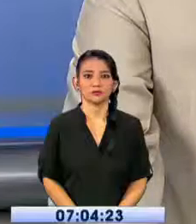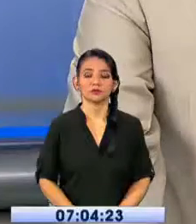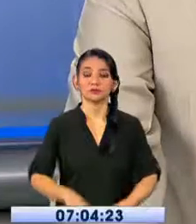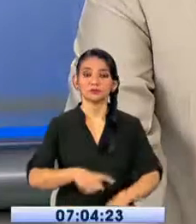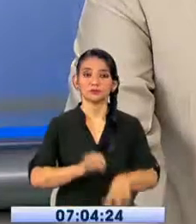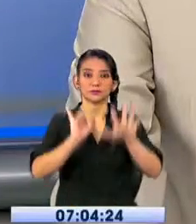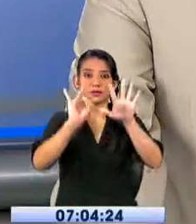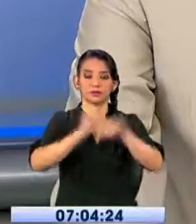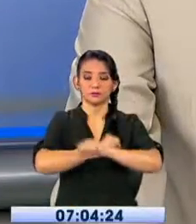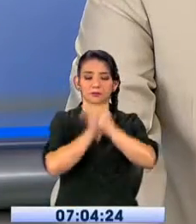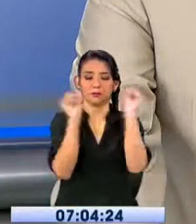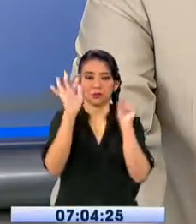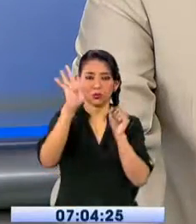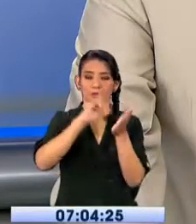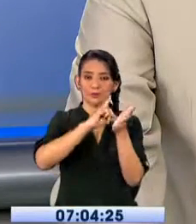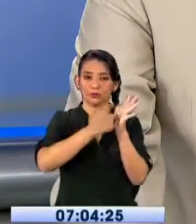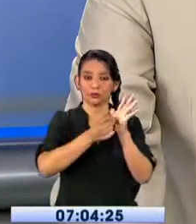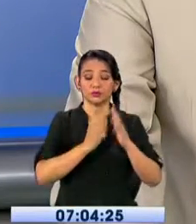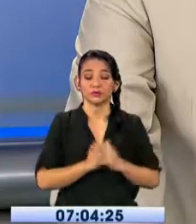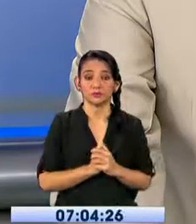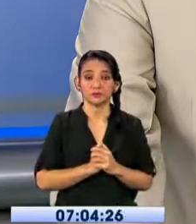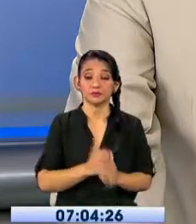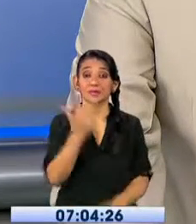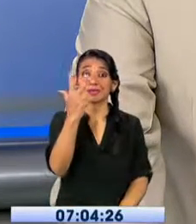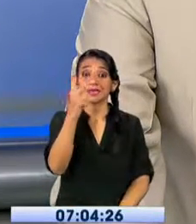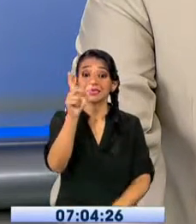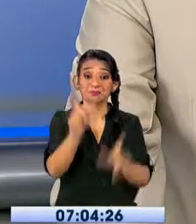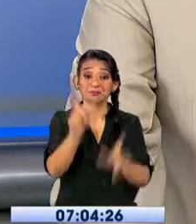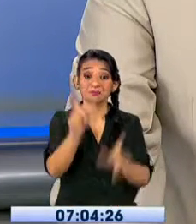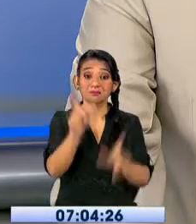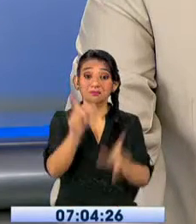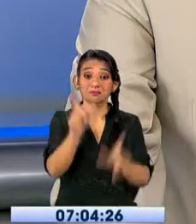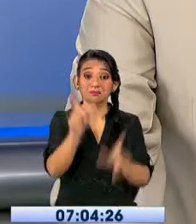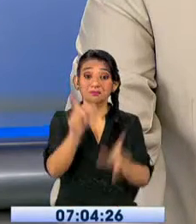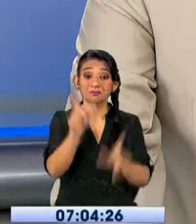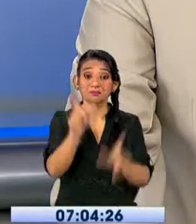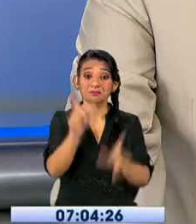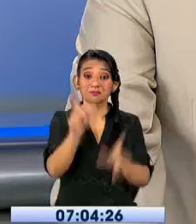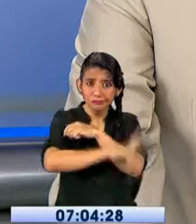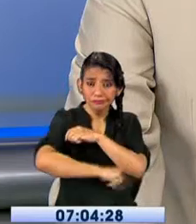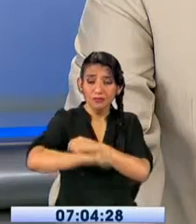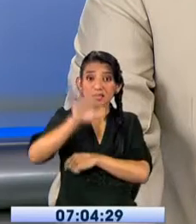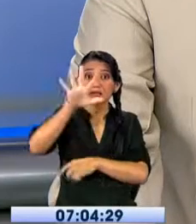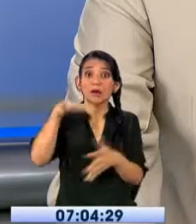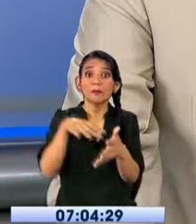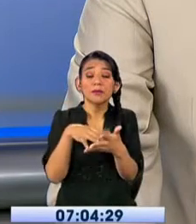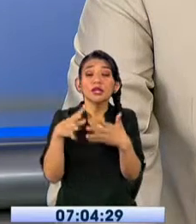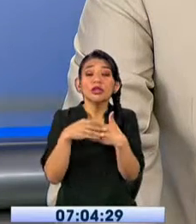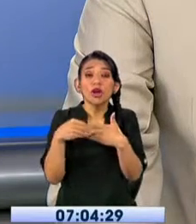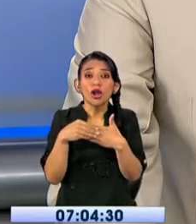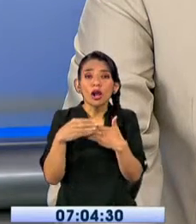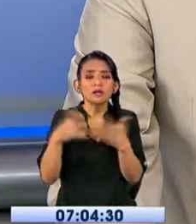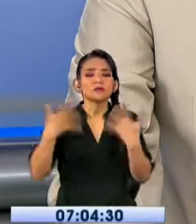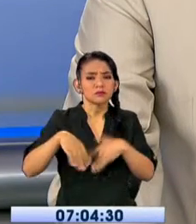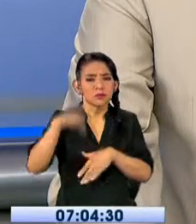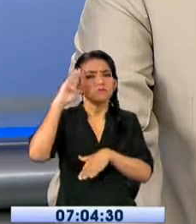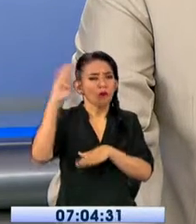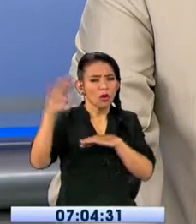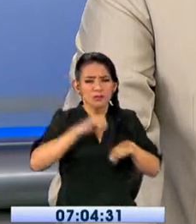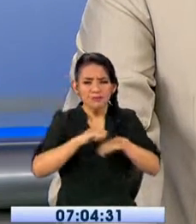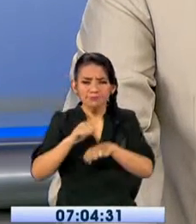Siete de la mañana con 4 minutos, 3 sospechosos de haber robado a una persona cerca de $5,000 fueron detenidas en un operativo